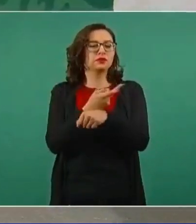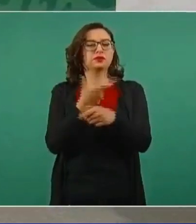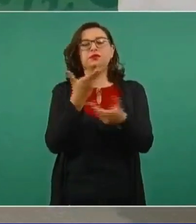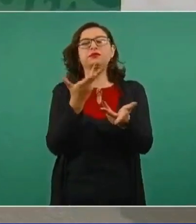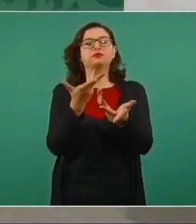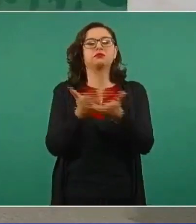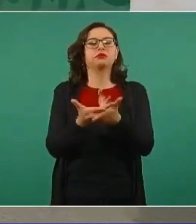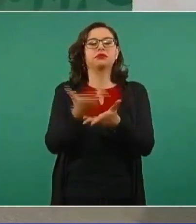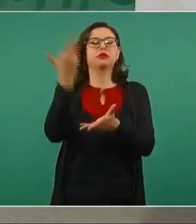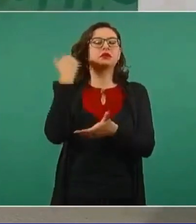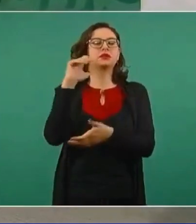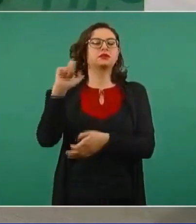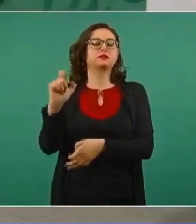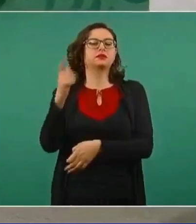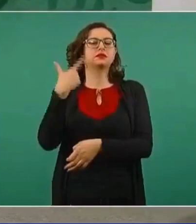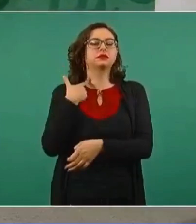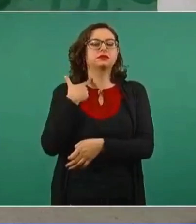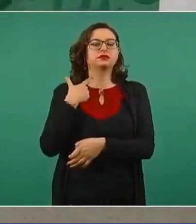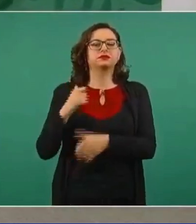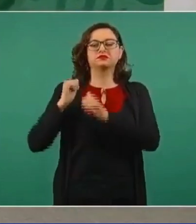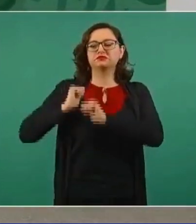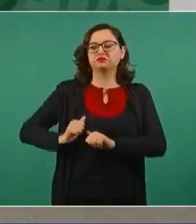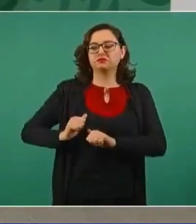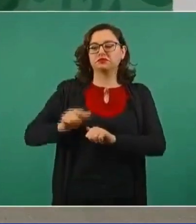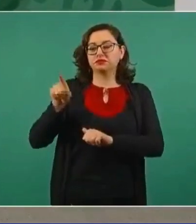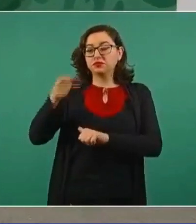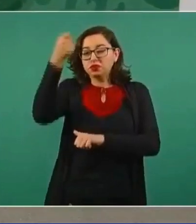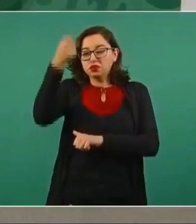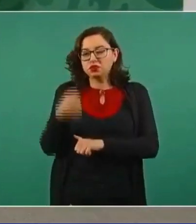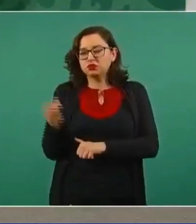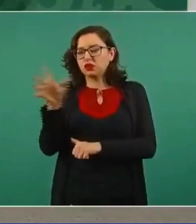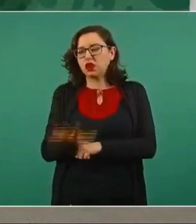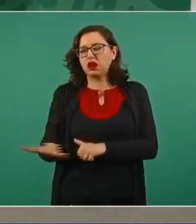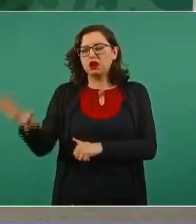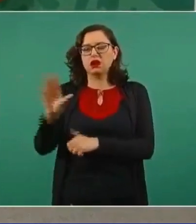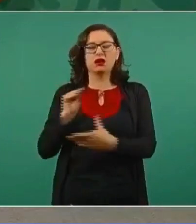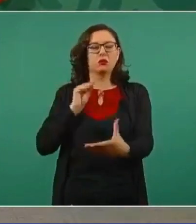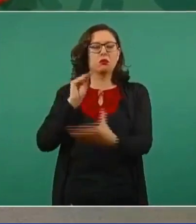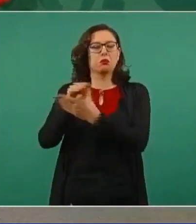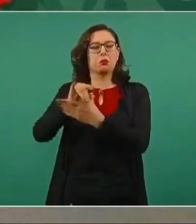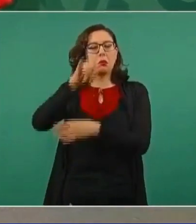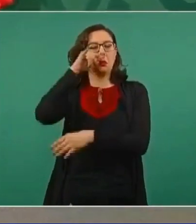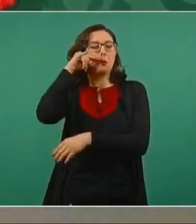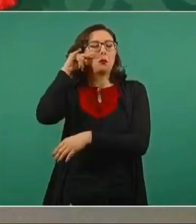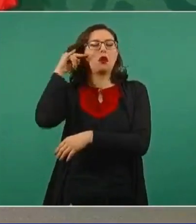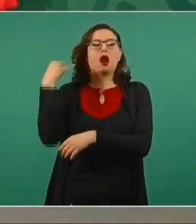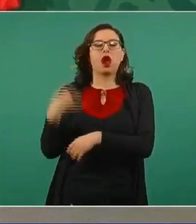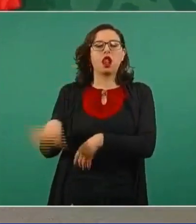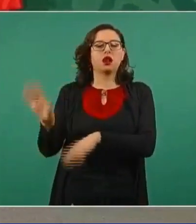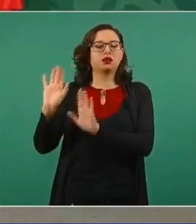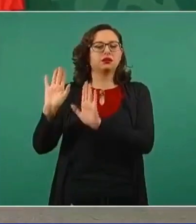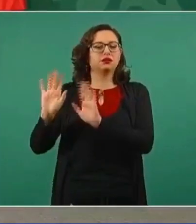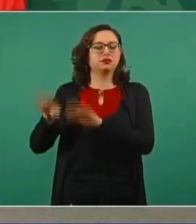al sureste no lo volteaban a ver, no les interesaba ni siquiera para robar,